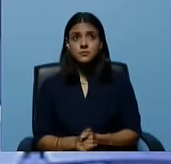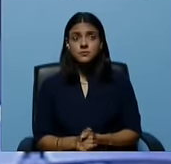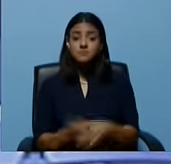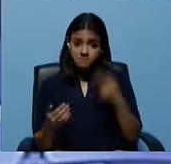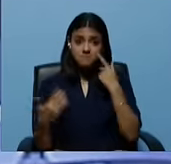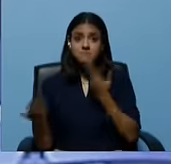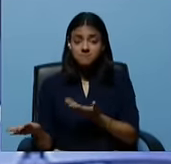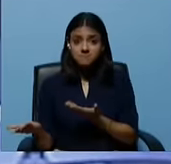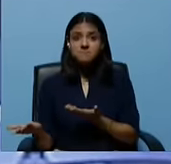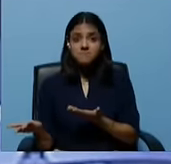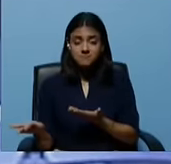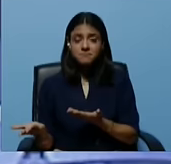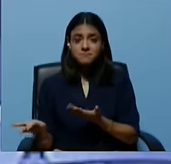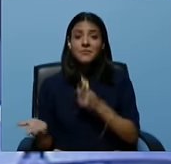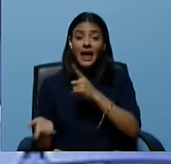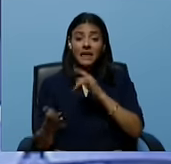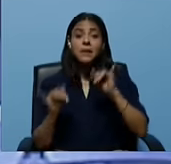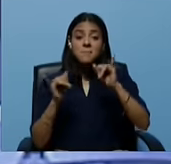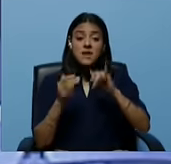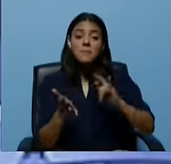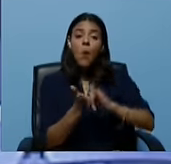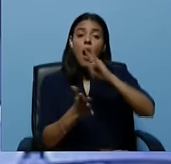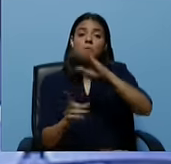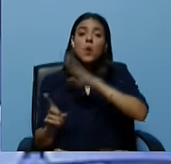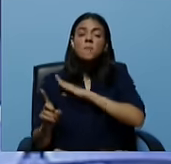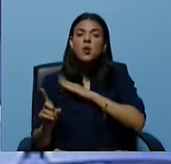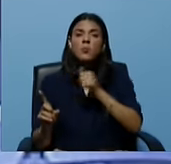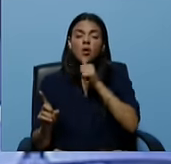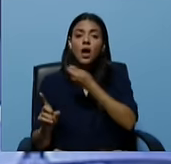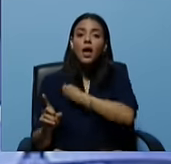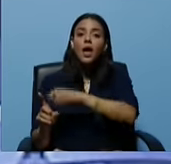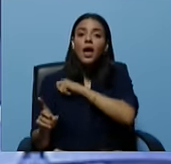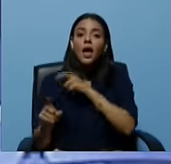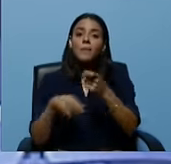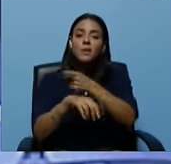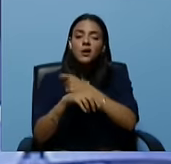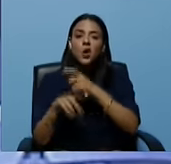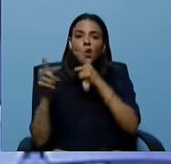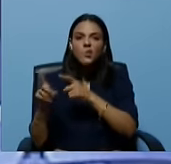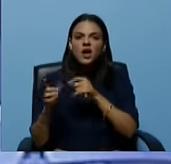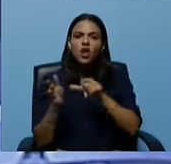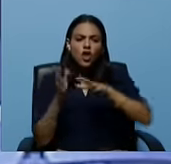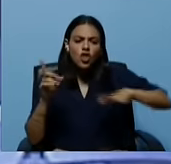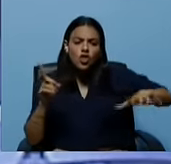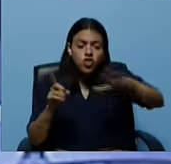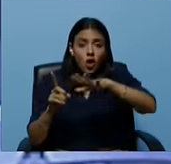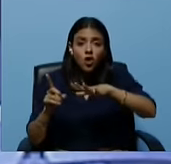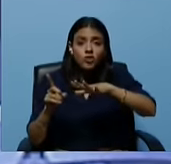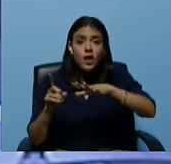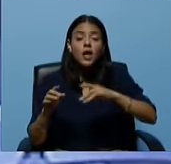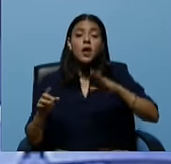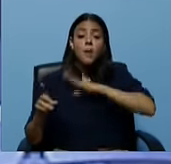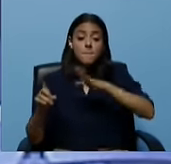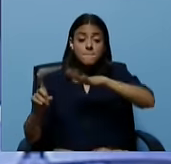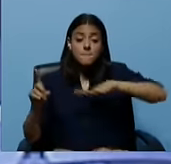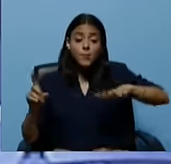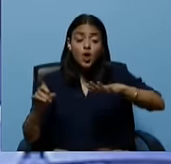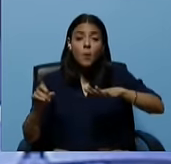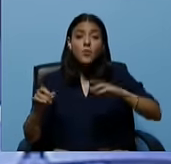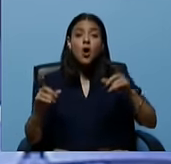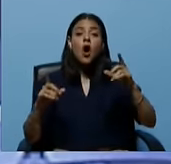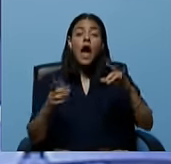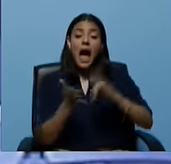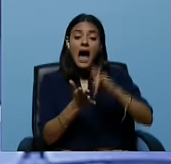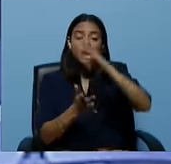Esto es el avión del gobierno español en el hangar de la vicepresidencia ejecutiva de la